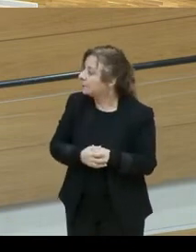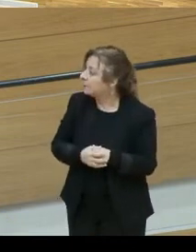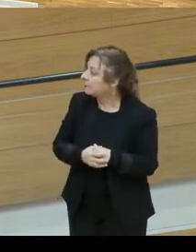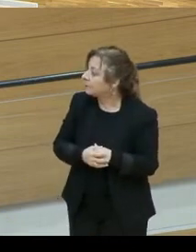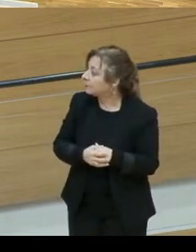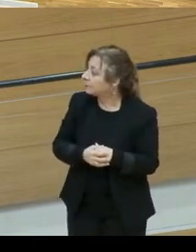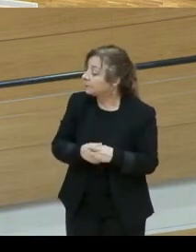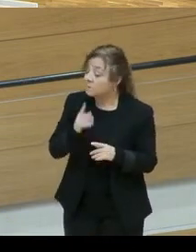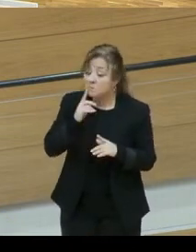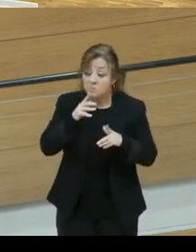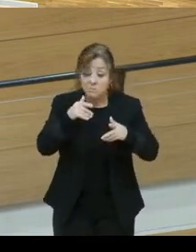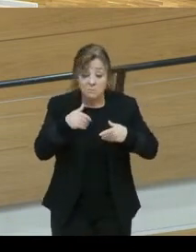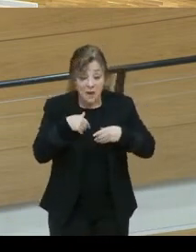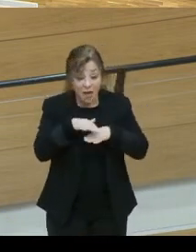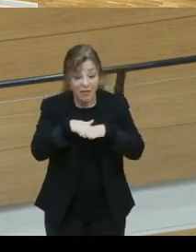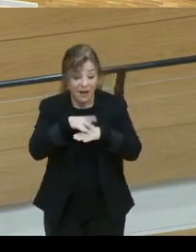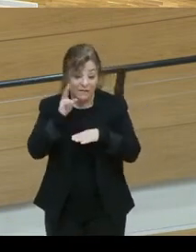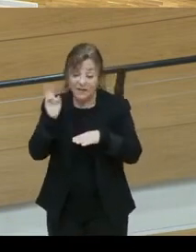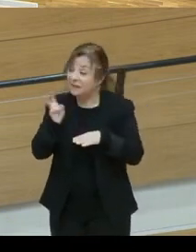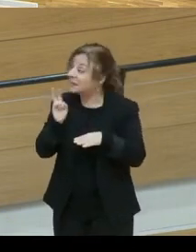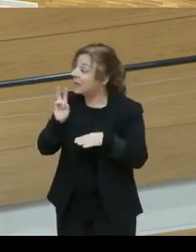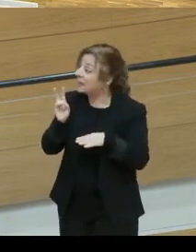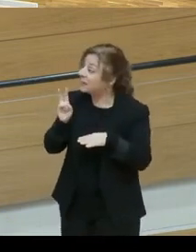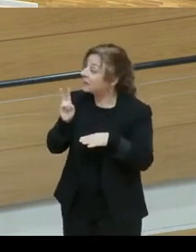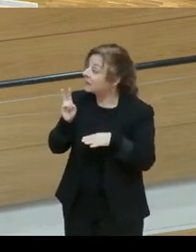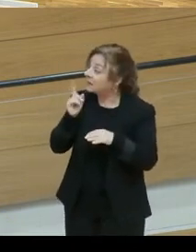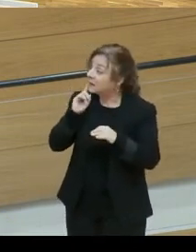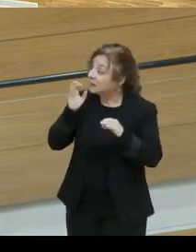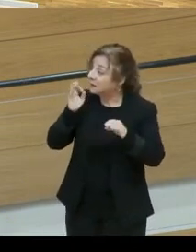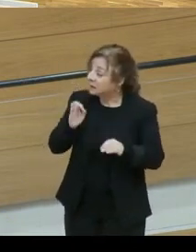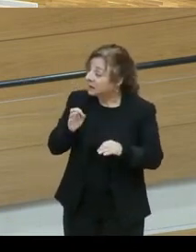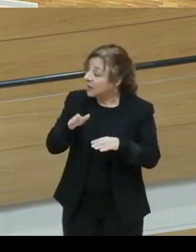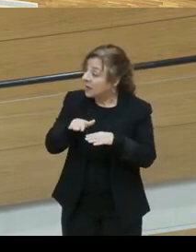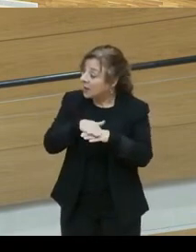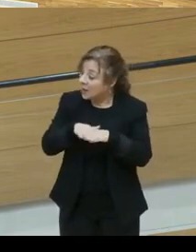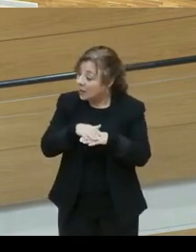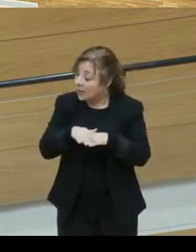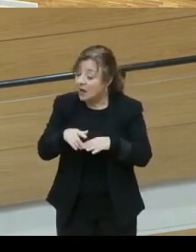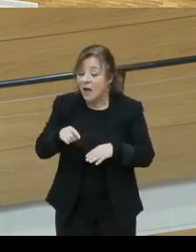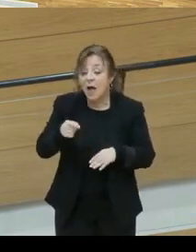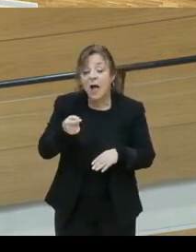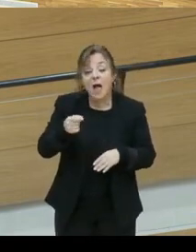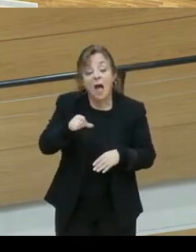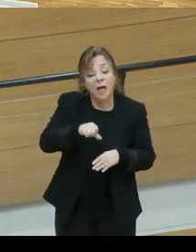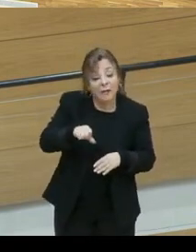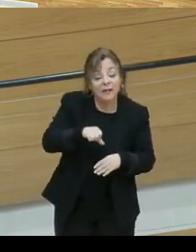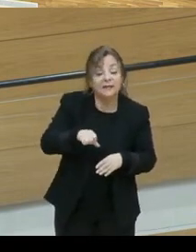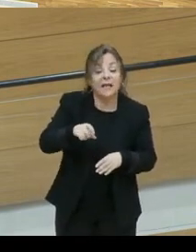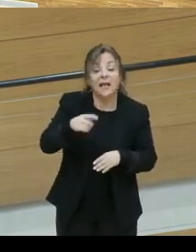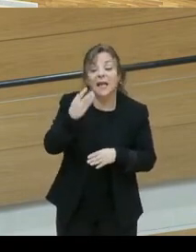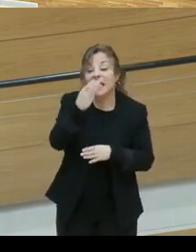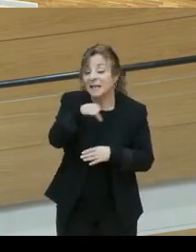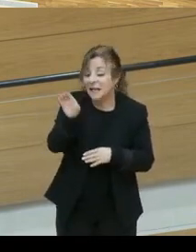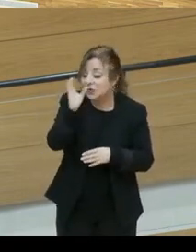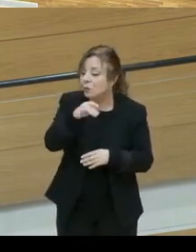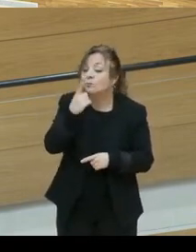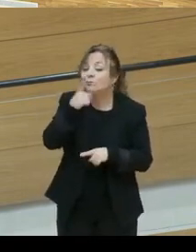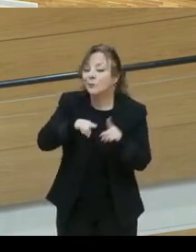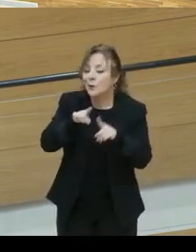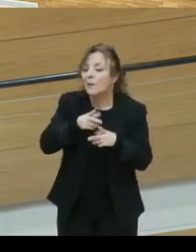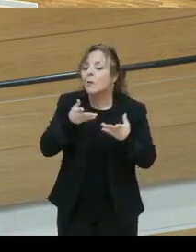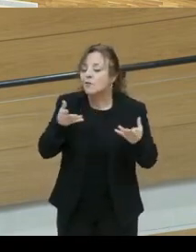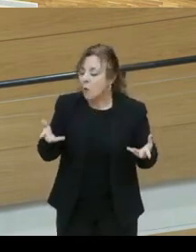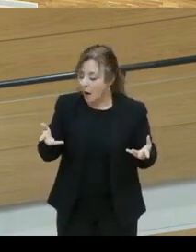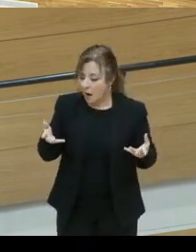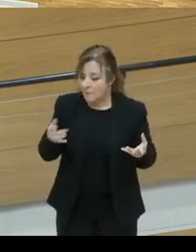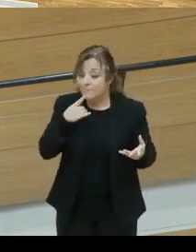Y volviendo a las ceras vegetales, y en concreto a las ceras del aceite de girasol, un problema que existe es que en la